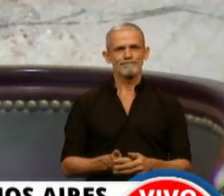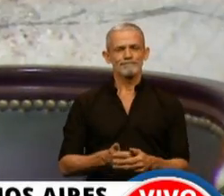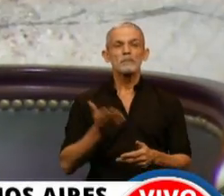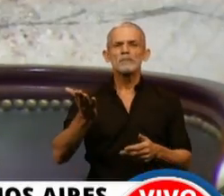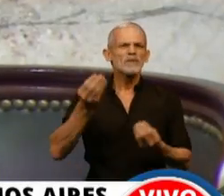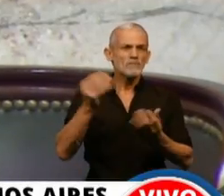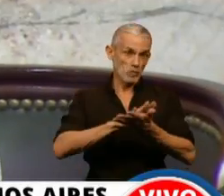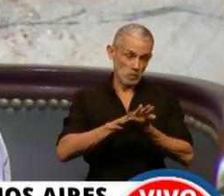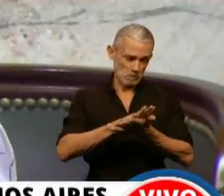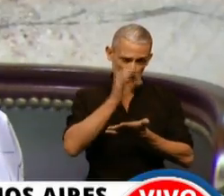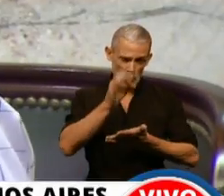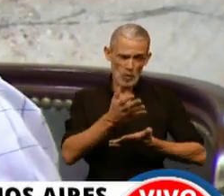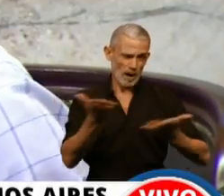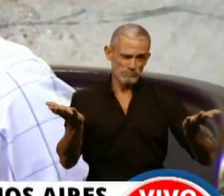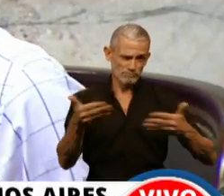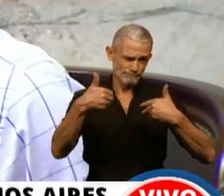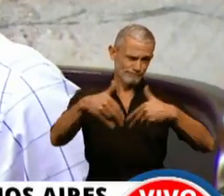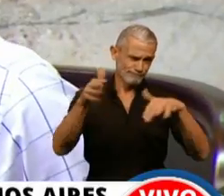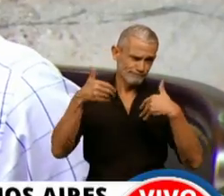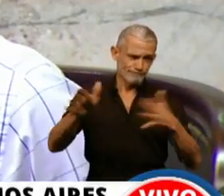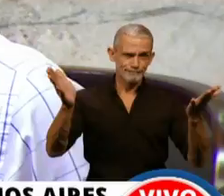que se va a solucionar nada